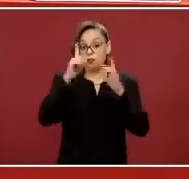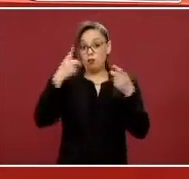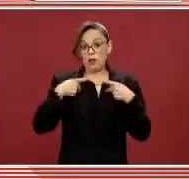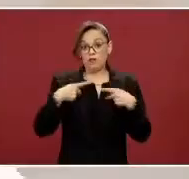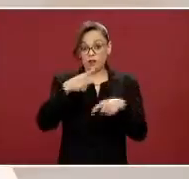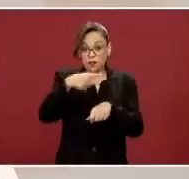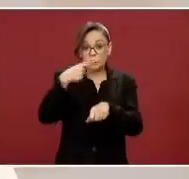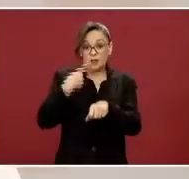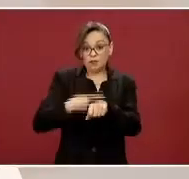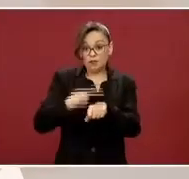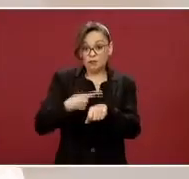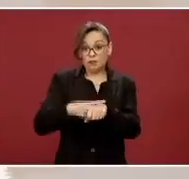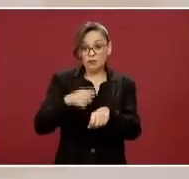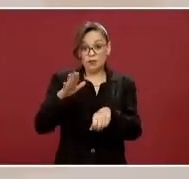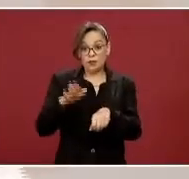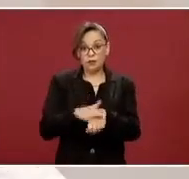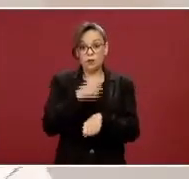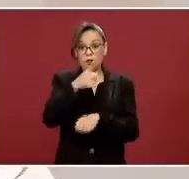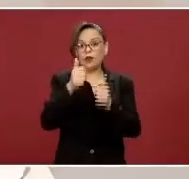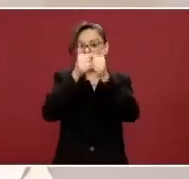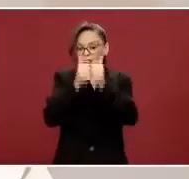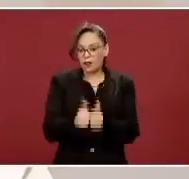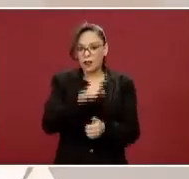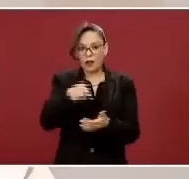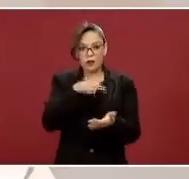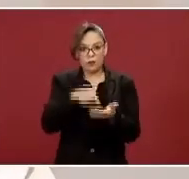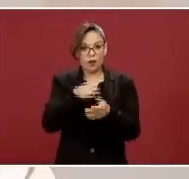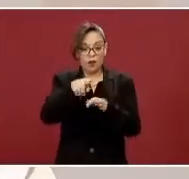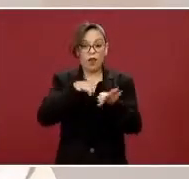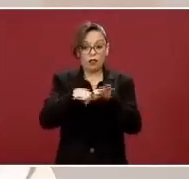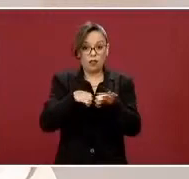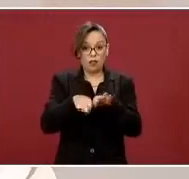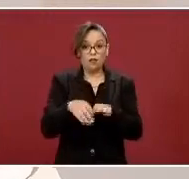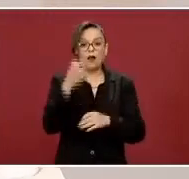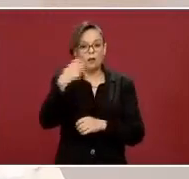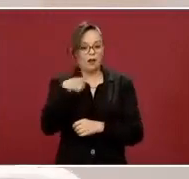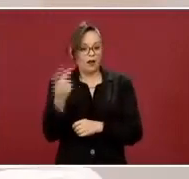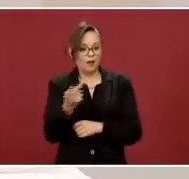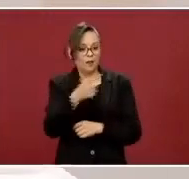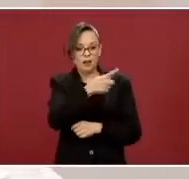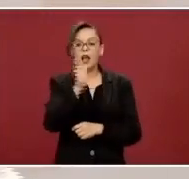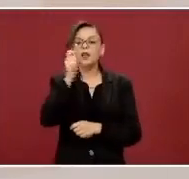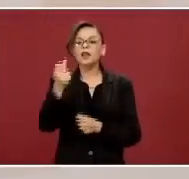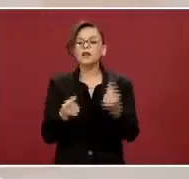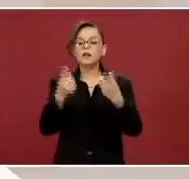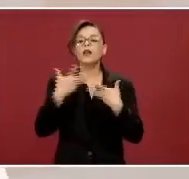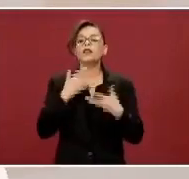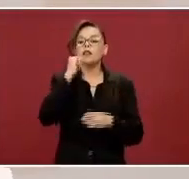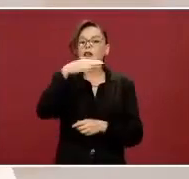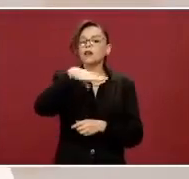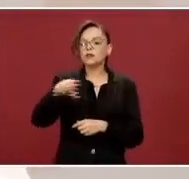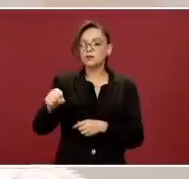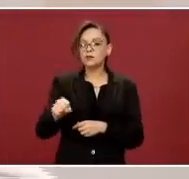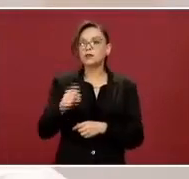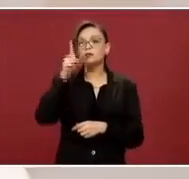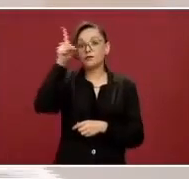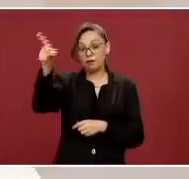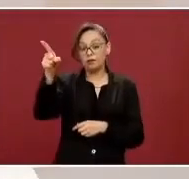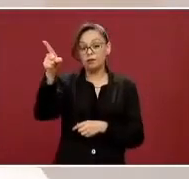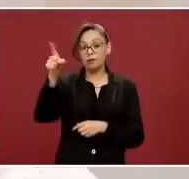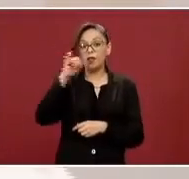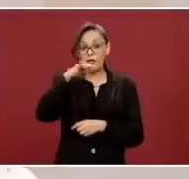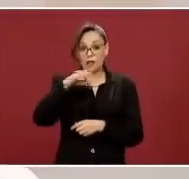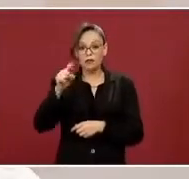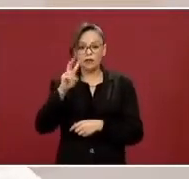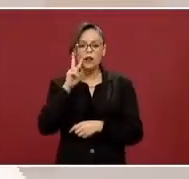por su actividad laboral, por eso les preguntaba yo quiénes de ustedes tienen seguridad social, pues el instituto lo clasificará como una enfermedad del